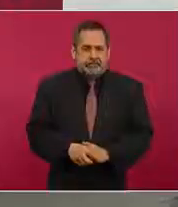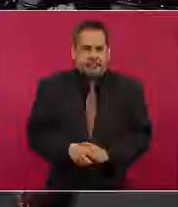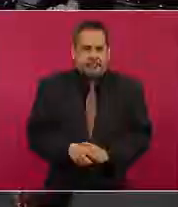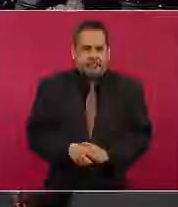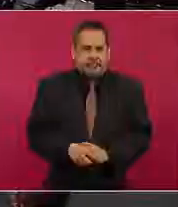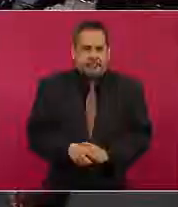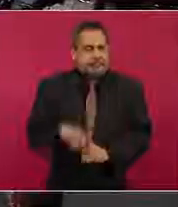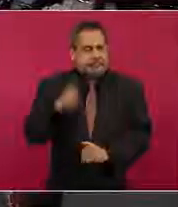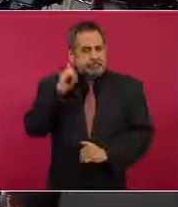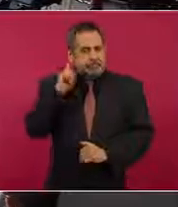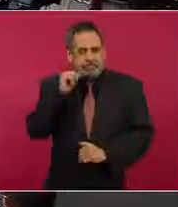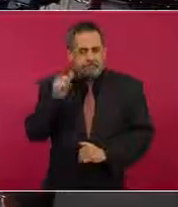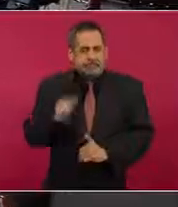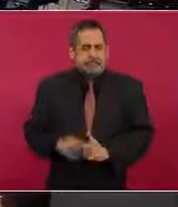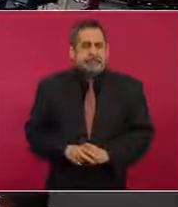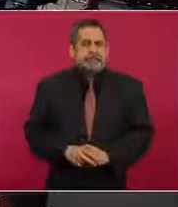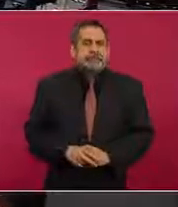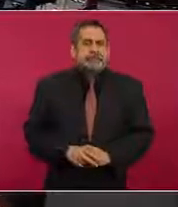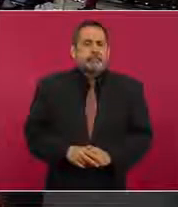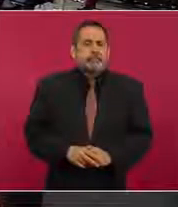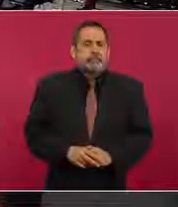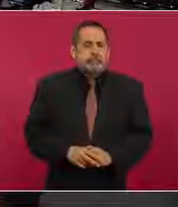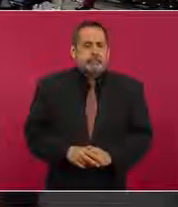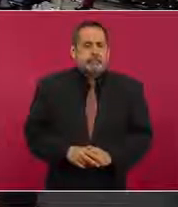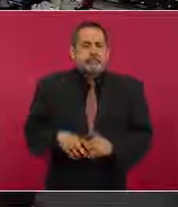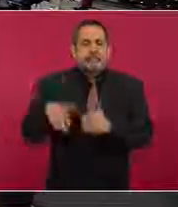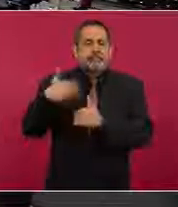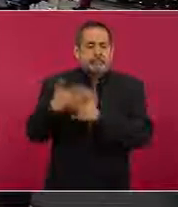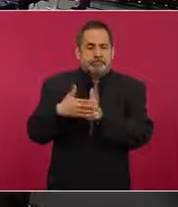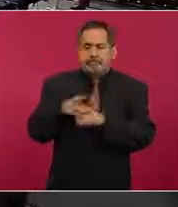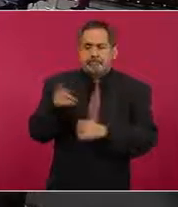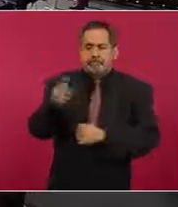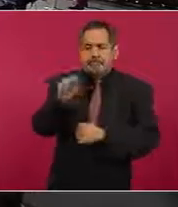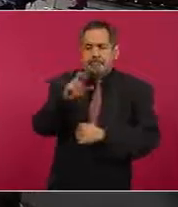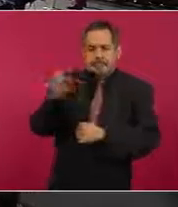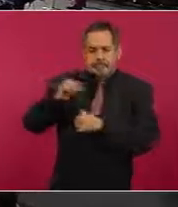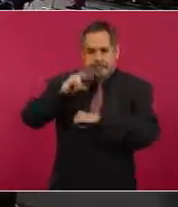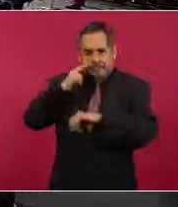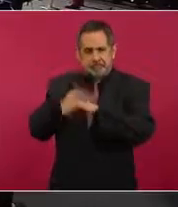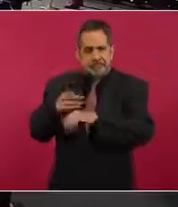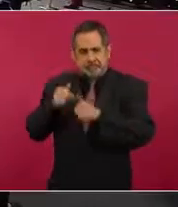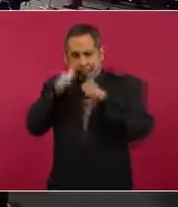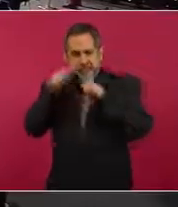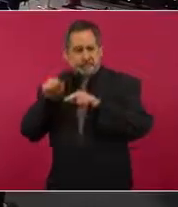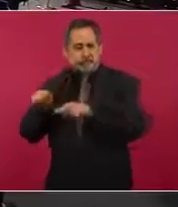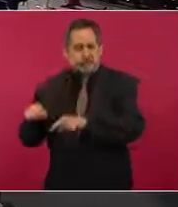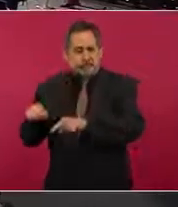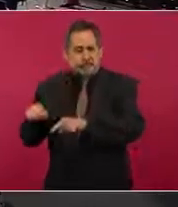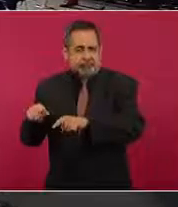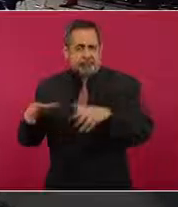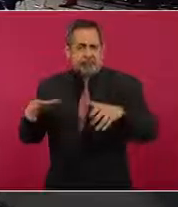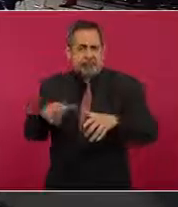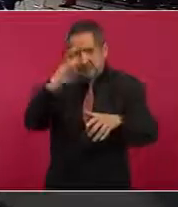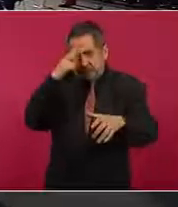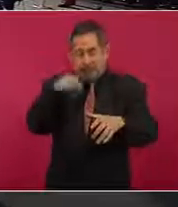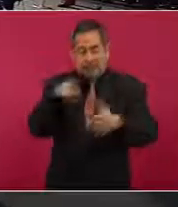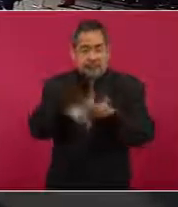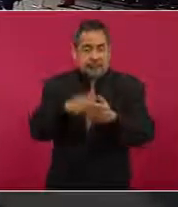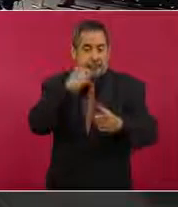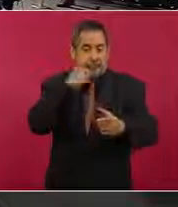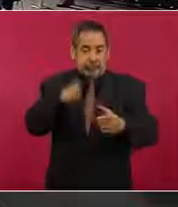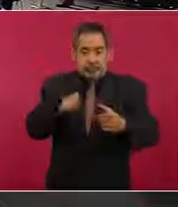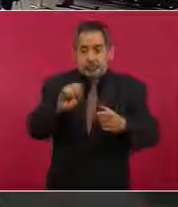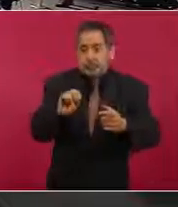o ayuda. Sí, ya Relaciones está atendiendo esto, tanto los mexicanos en Ucrania